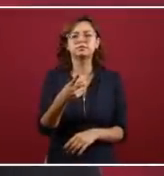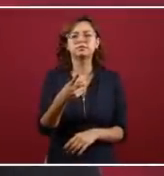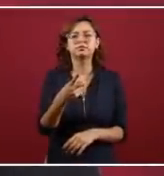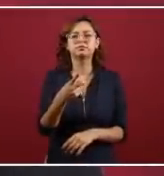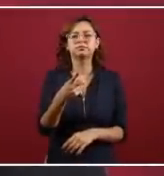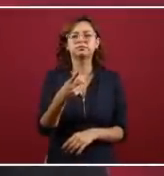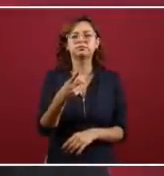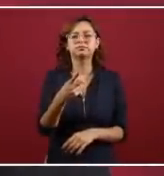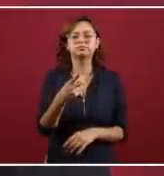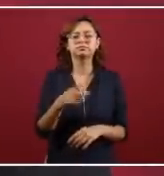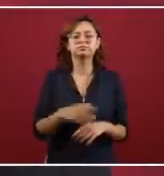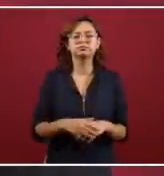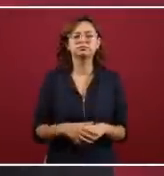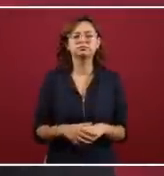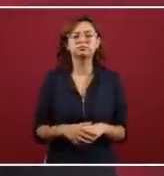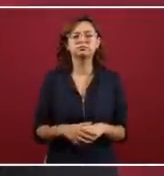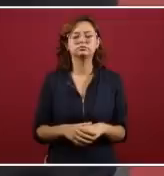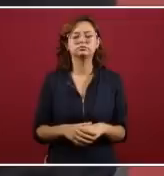está prohibido